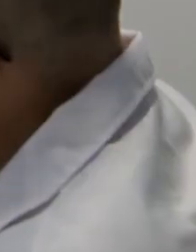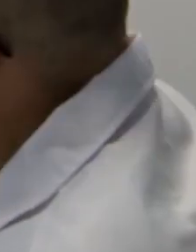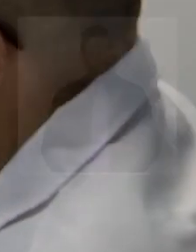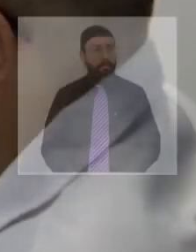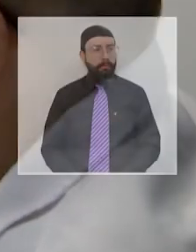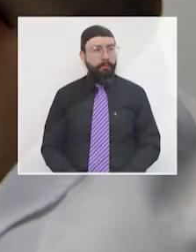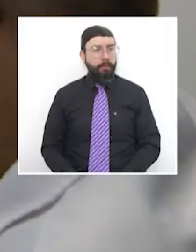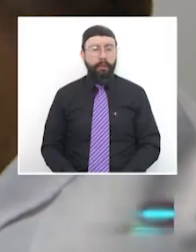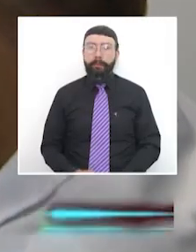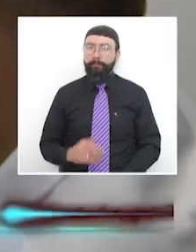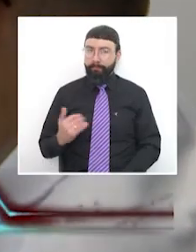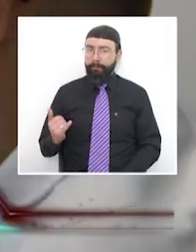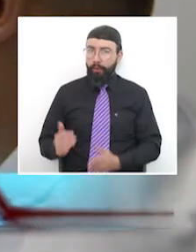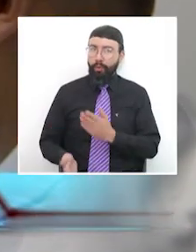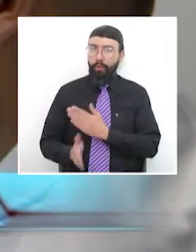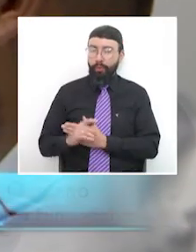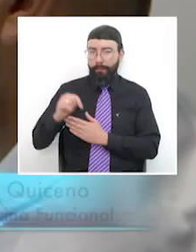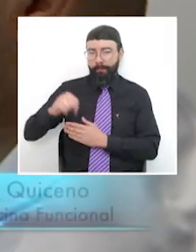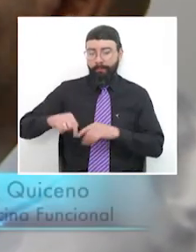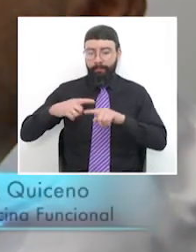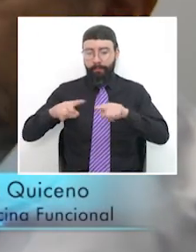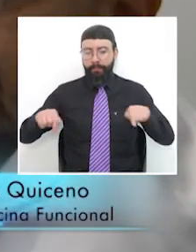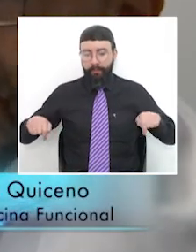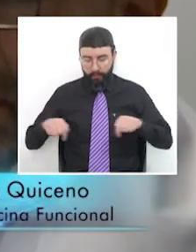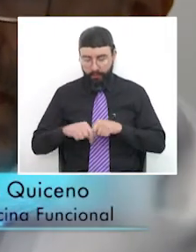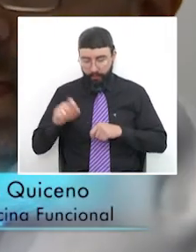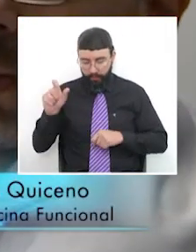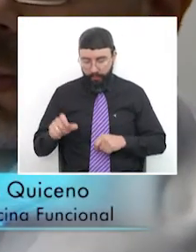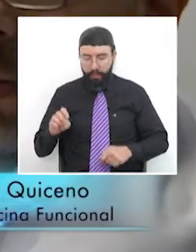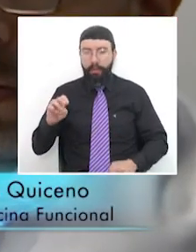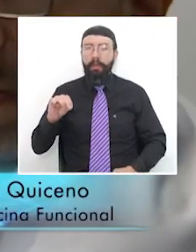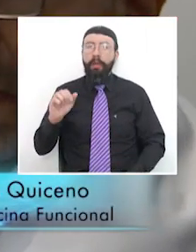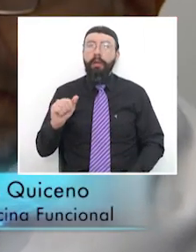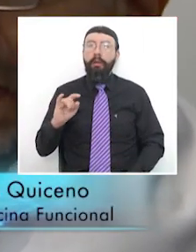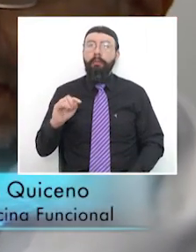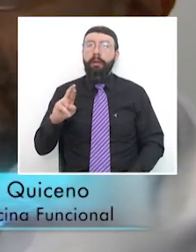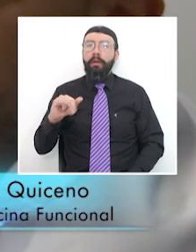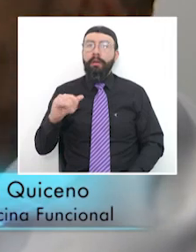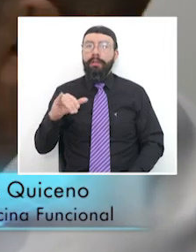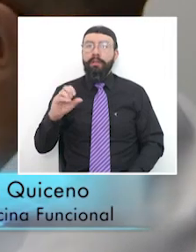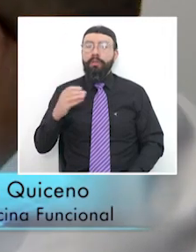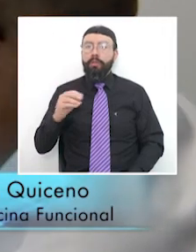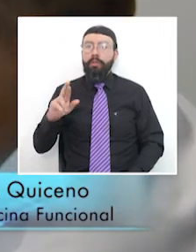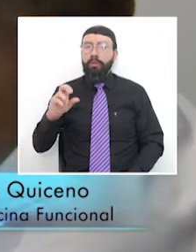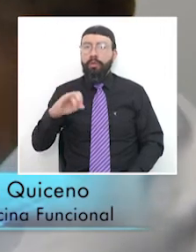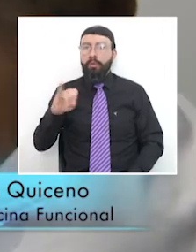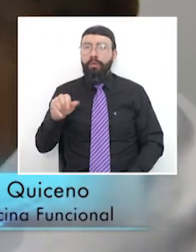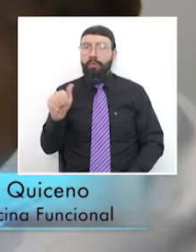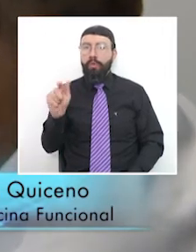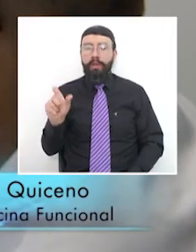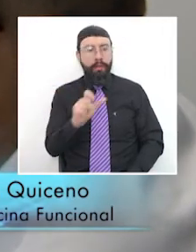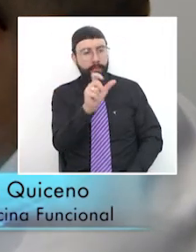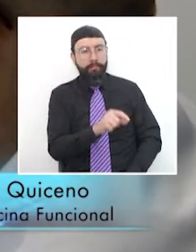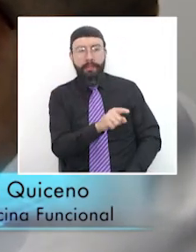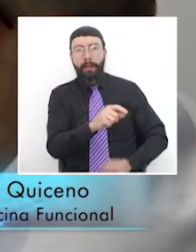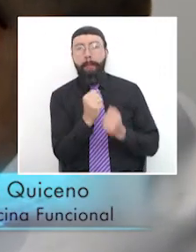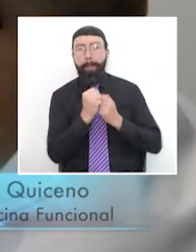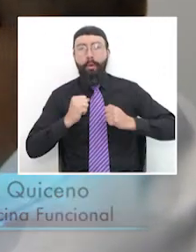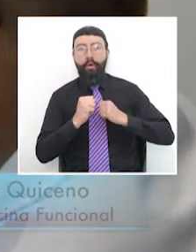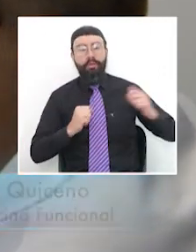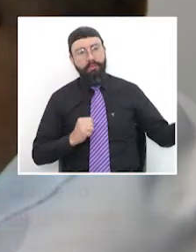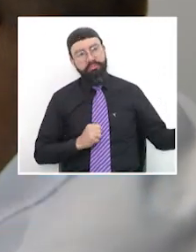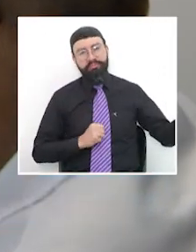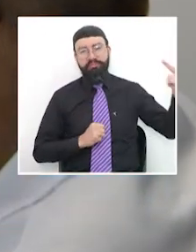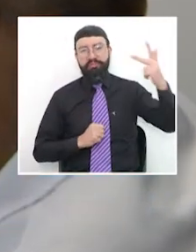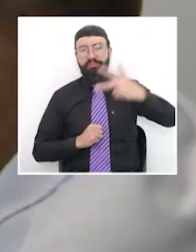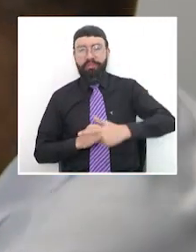Y continuamos en el consultorio del doctor Mauricio Rojas Barreto y con un paciente que viene de Bogotá. A mí me da mucha alegría de